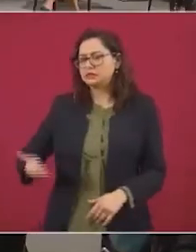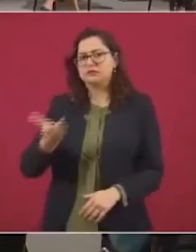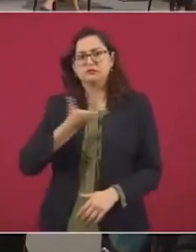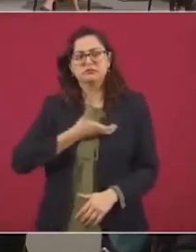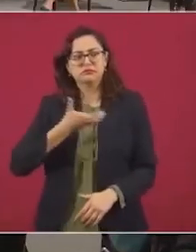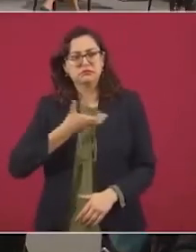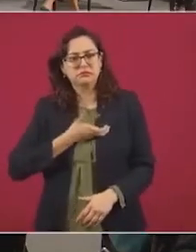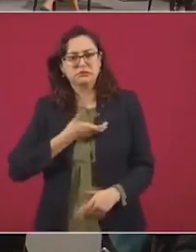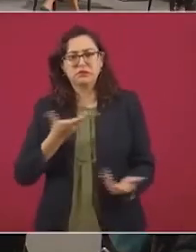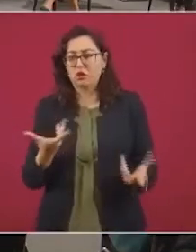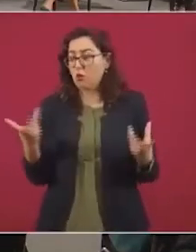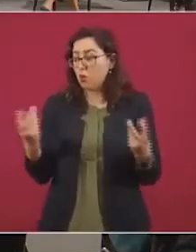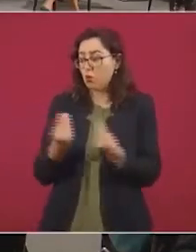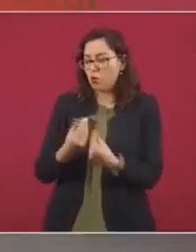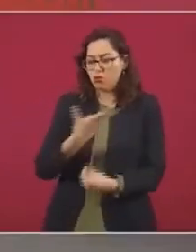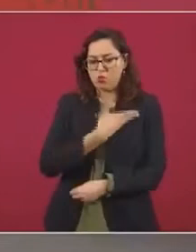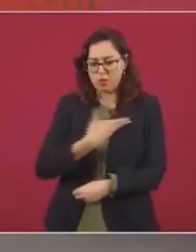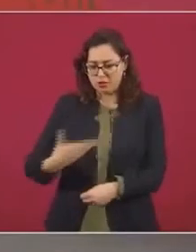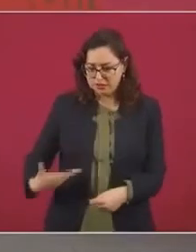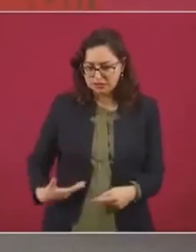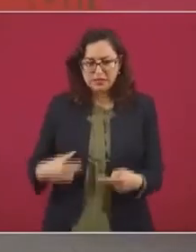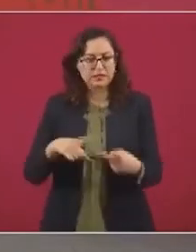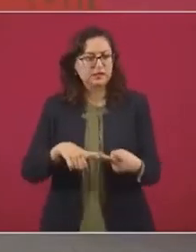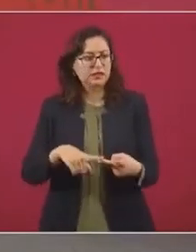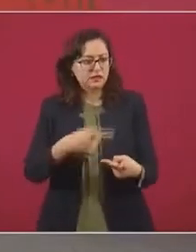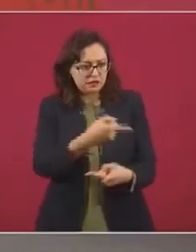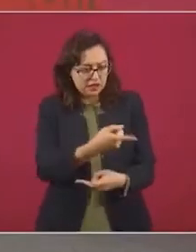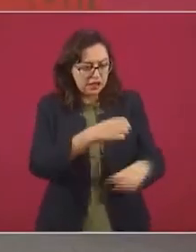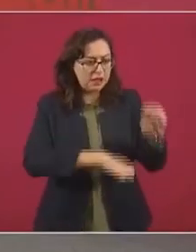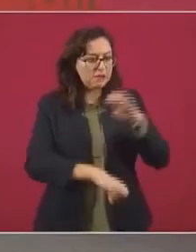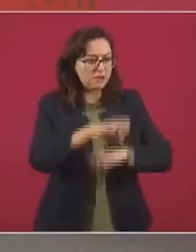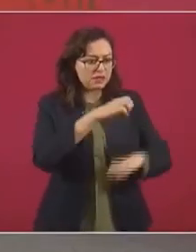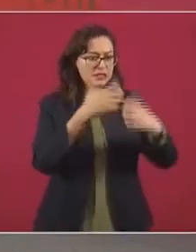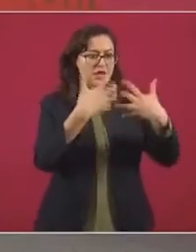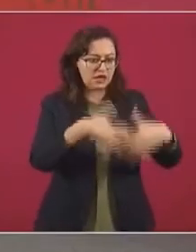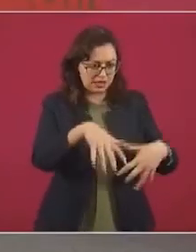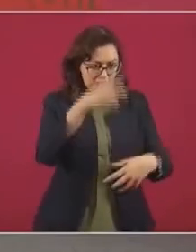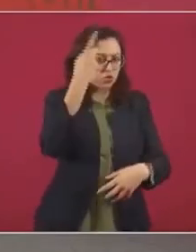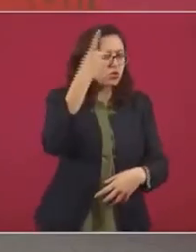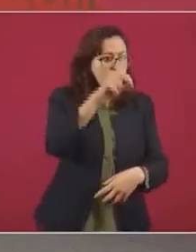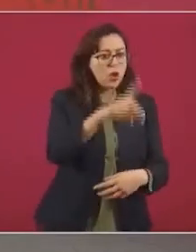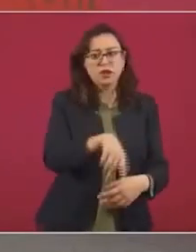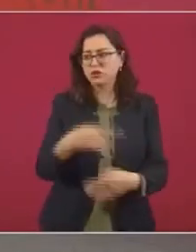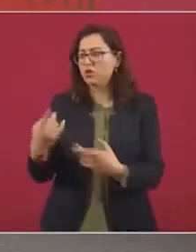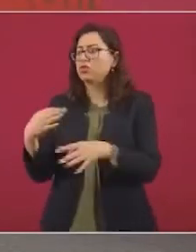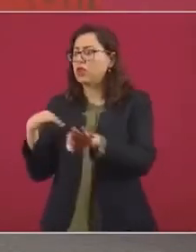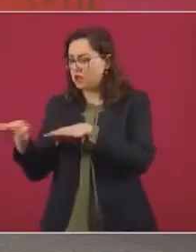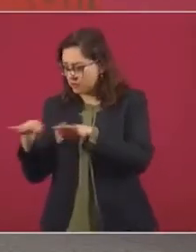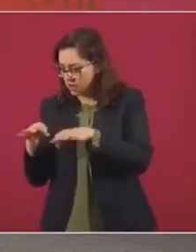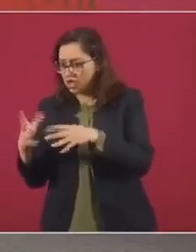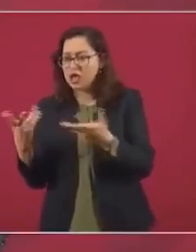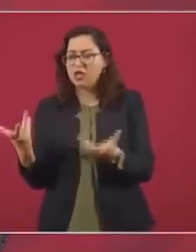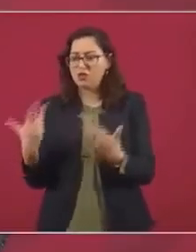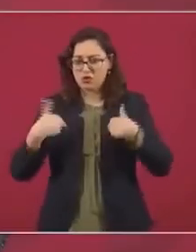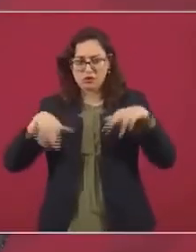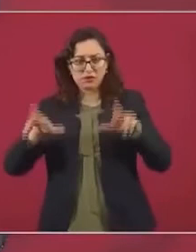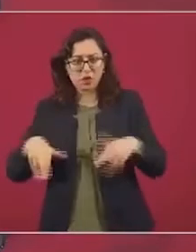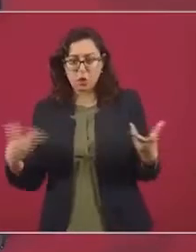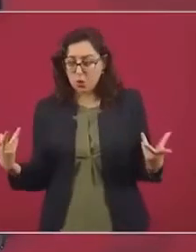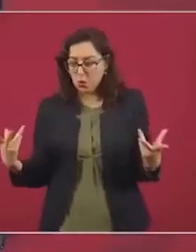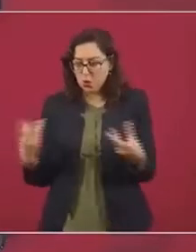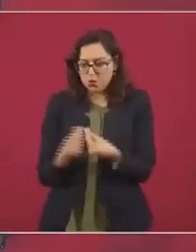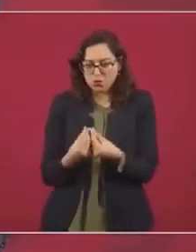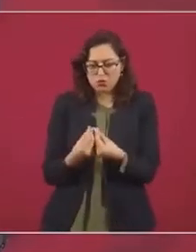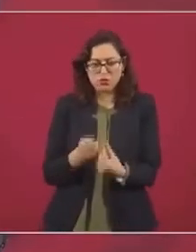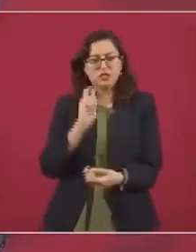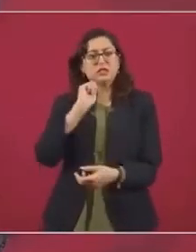República, con el sector empresarial y con el sector obrero implica que no hay